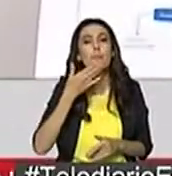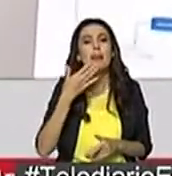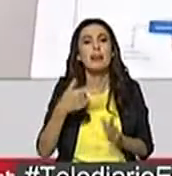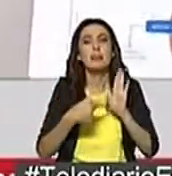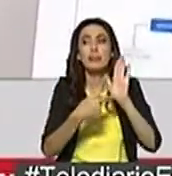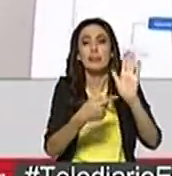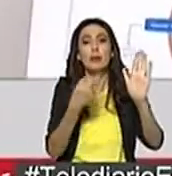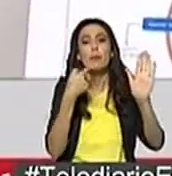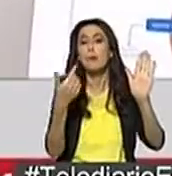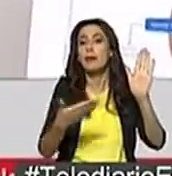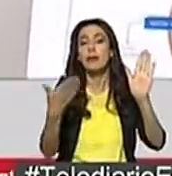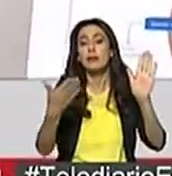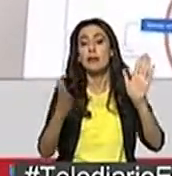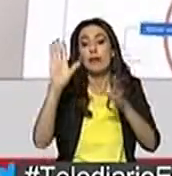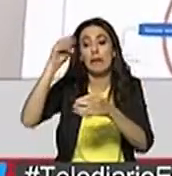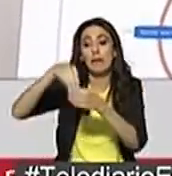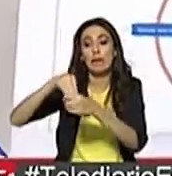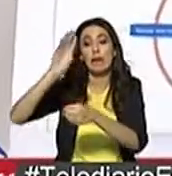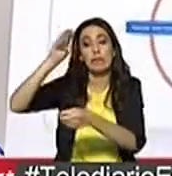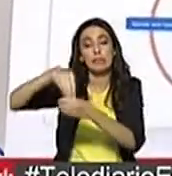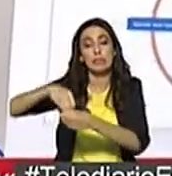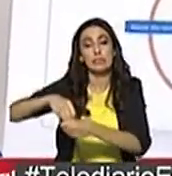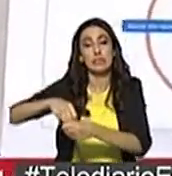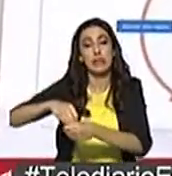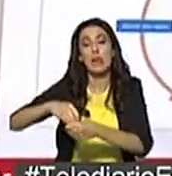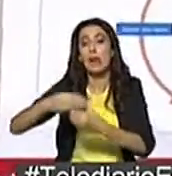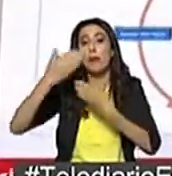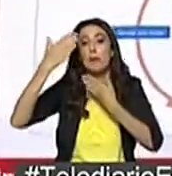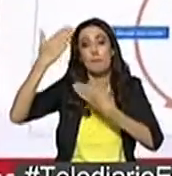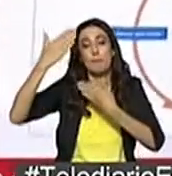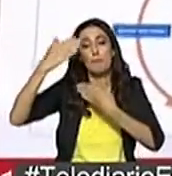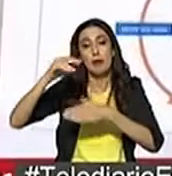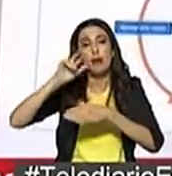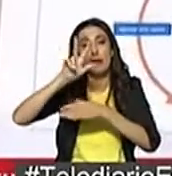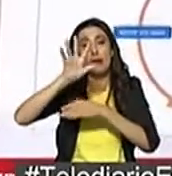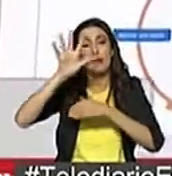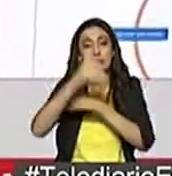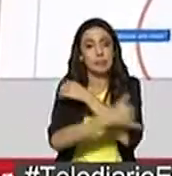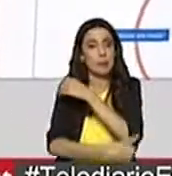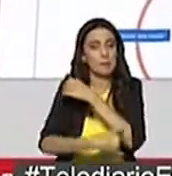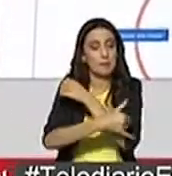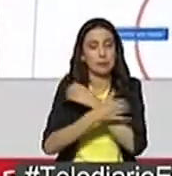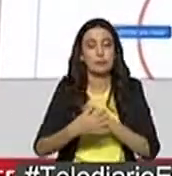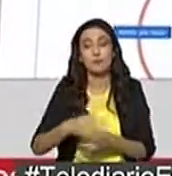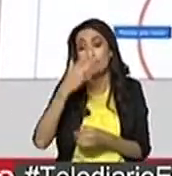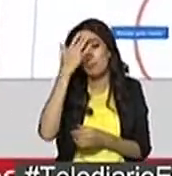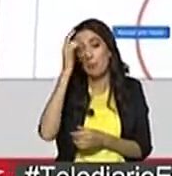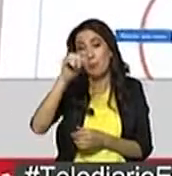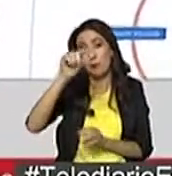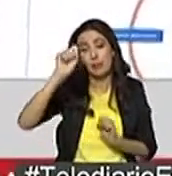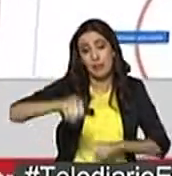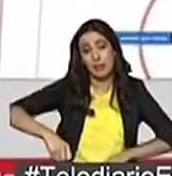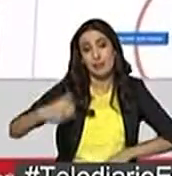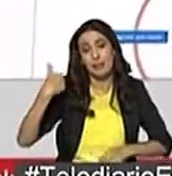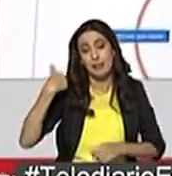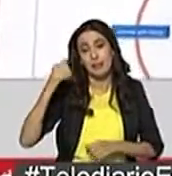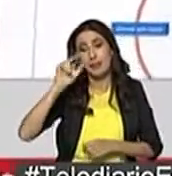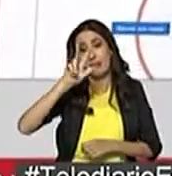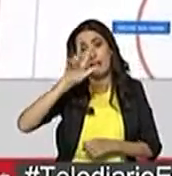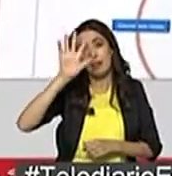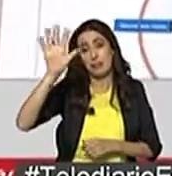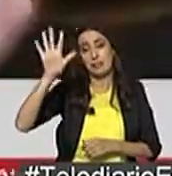recaudar fondos para el movimiento Alianza País. Ahora nos podemos explicar por qué Alianza País ganaba todas